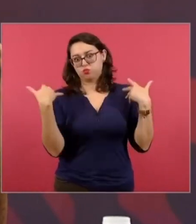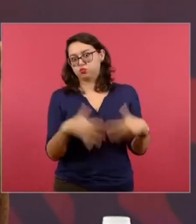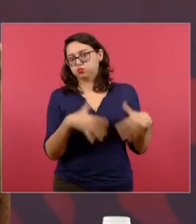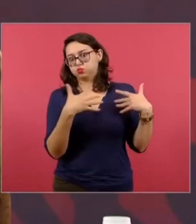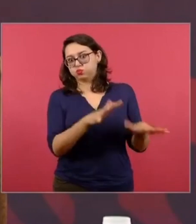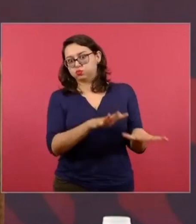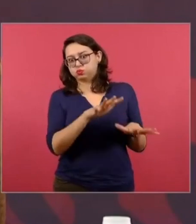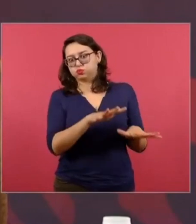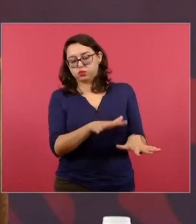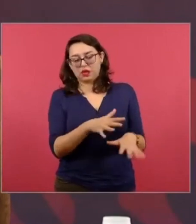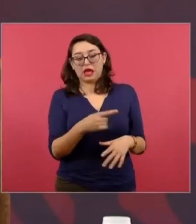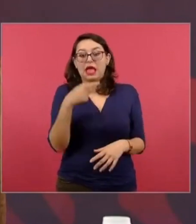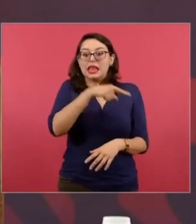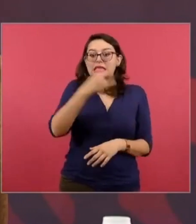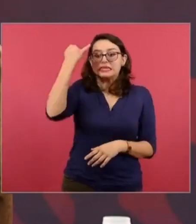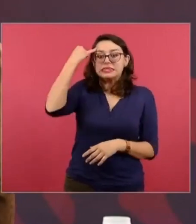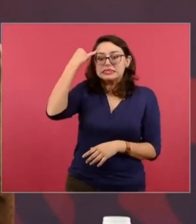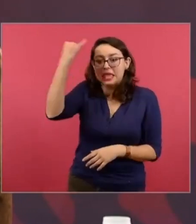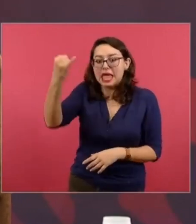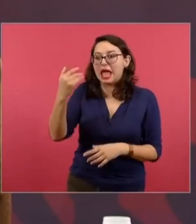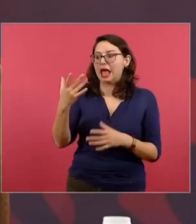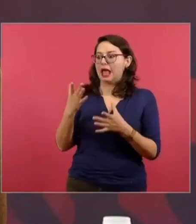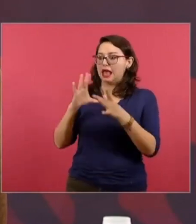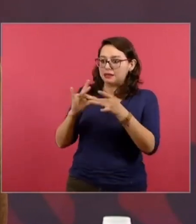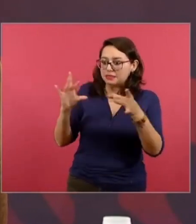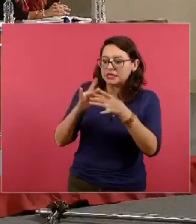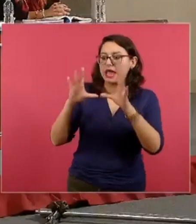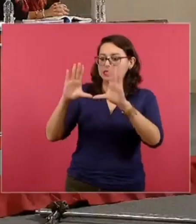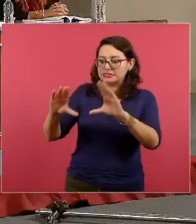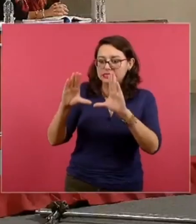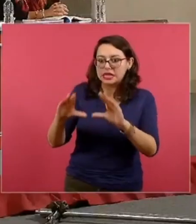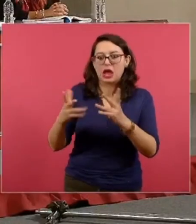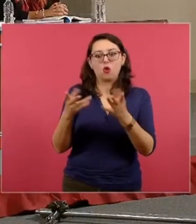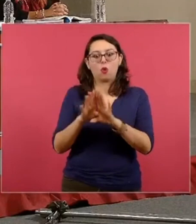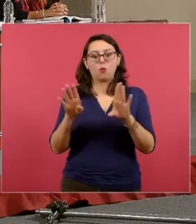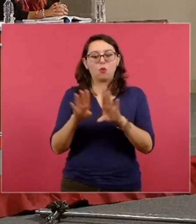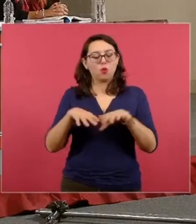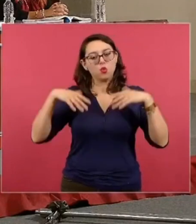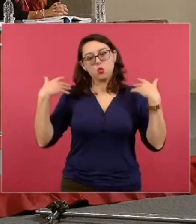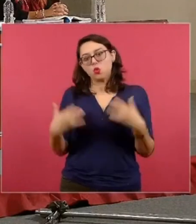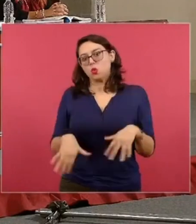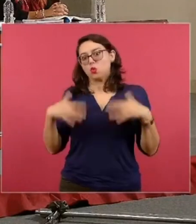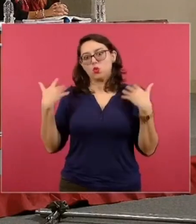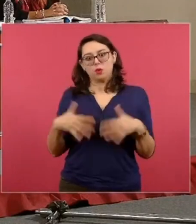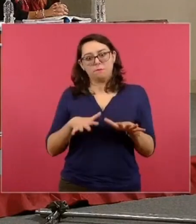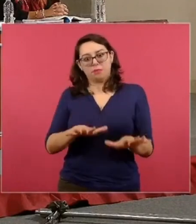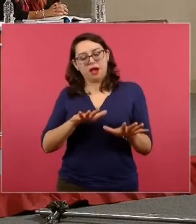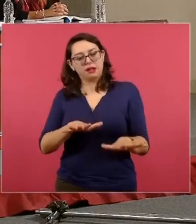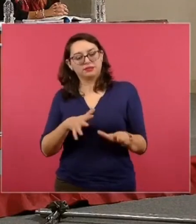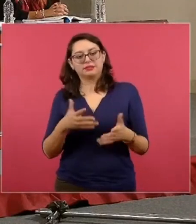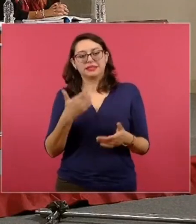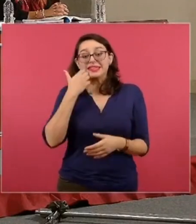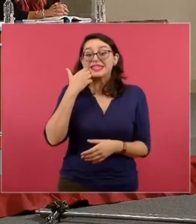plan de 11 años, su biblioteca enciclopédica popular, su paso por la Dirección General